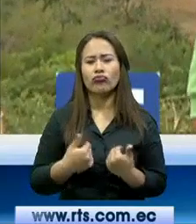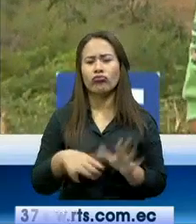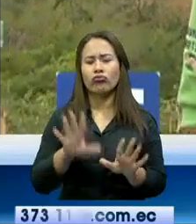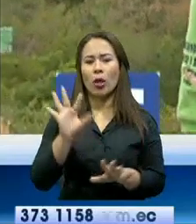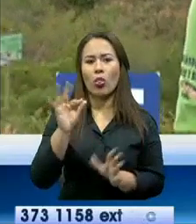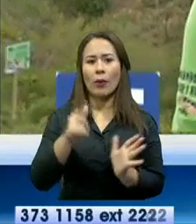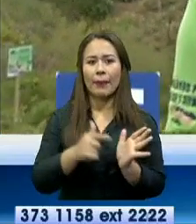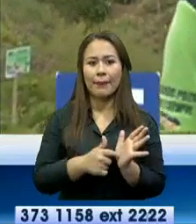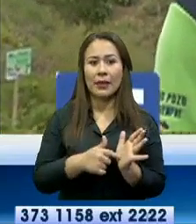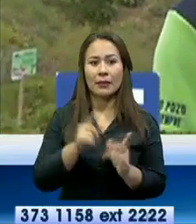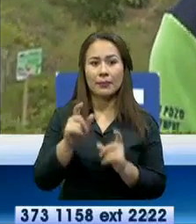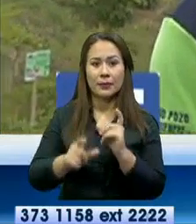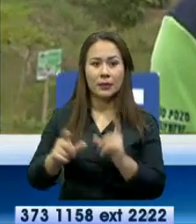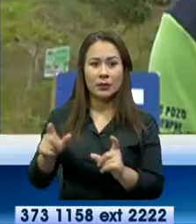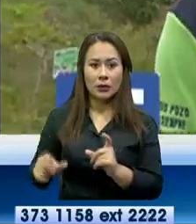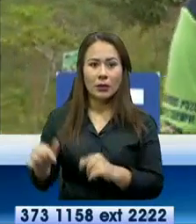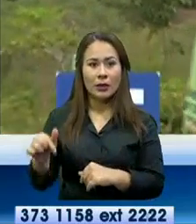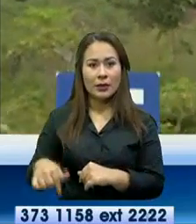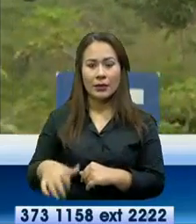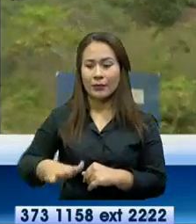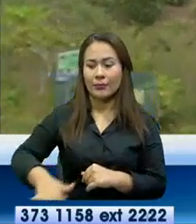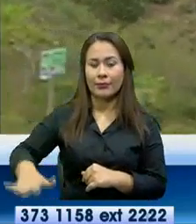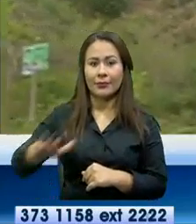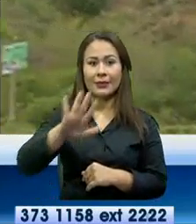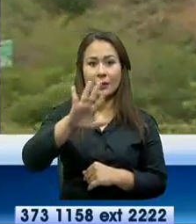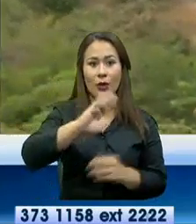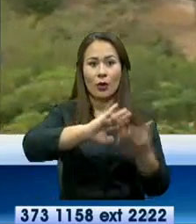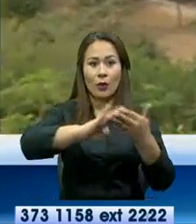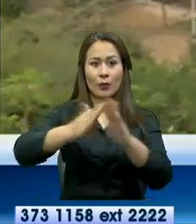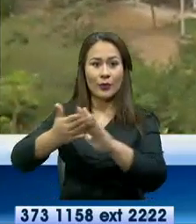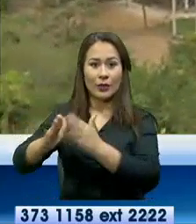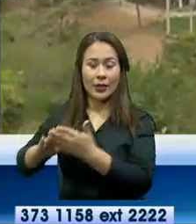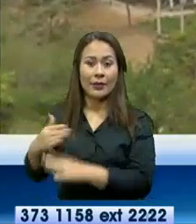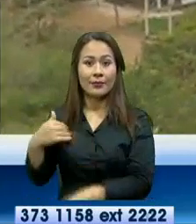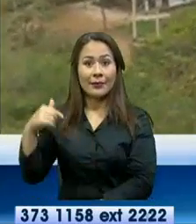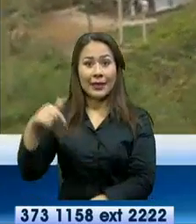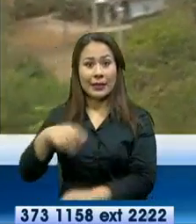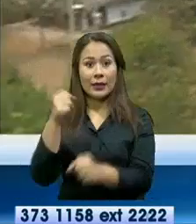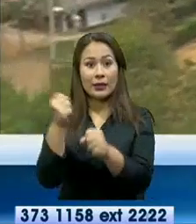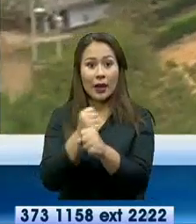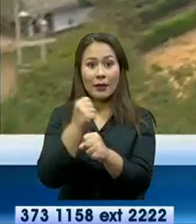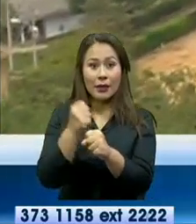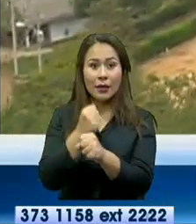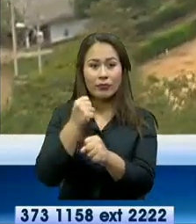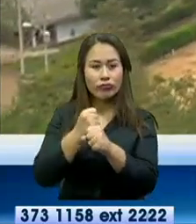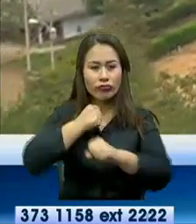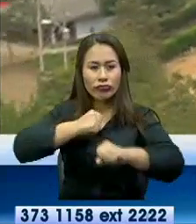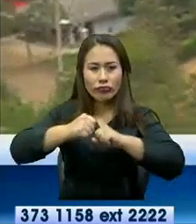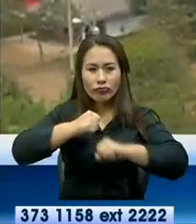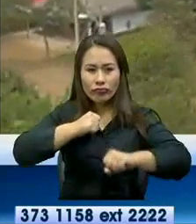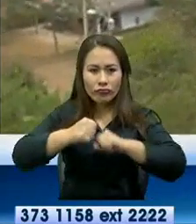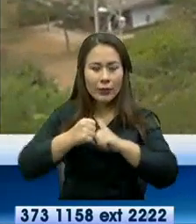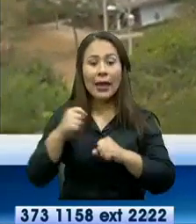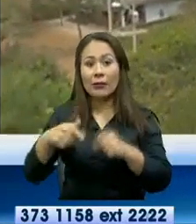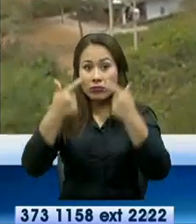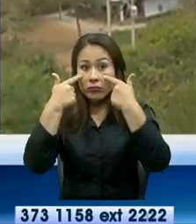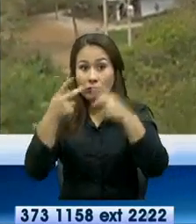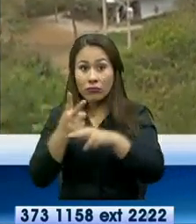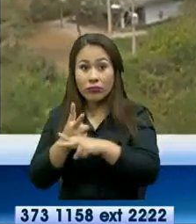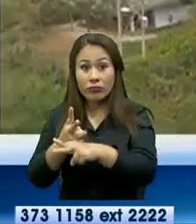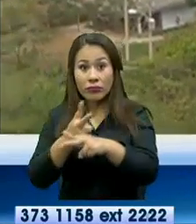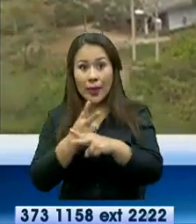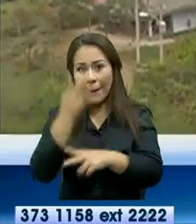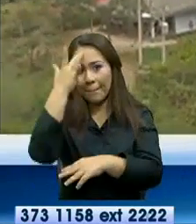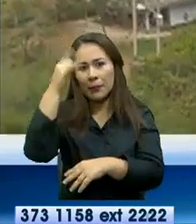9.000 habitantes dentro de las 5 comunidades. Estamos trabajando en la conservación porque creemos